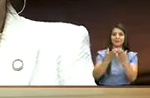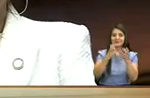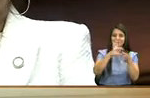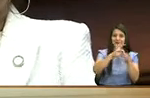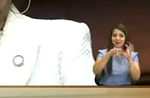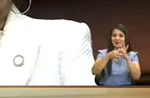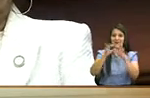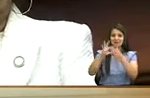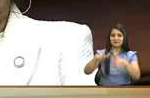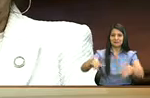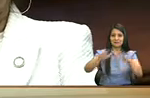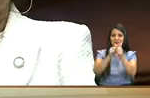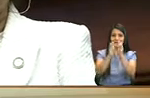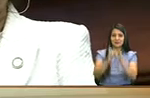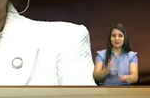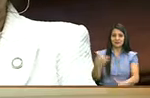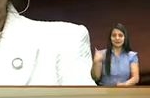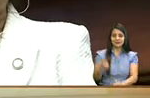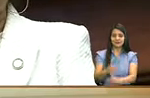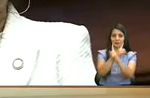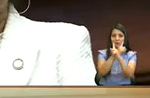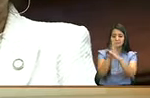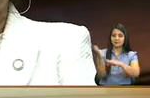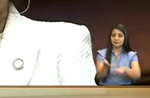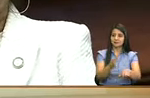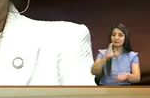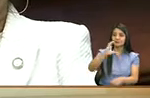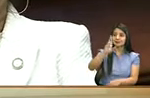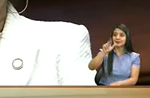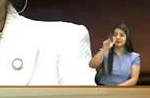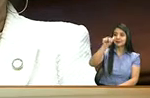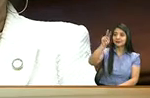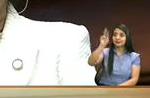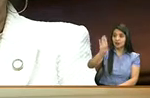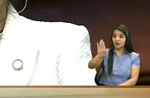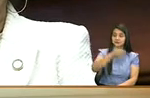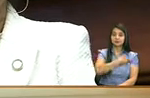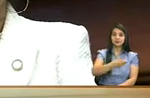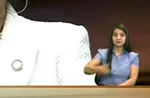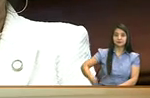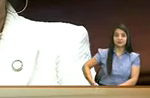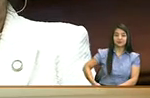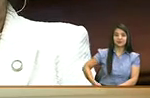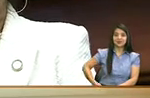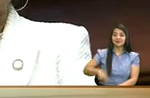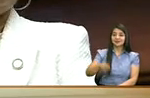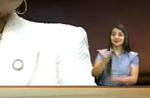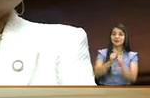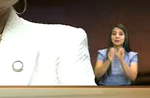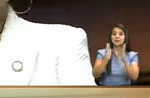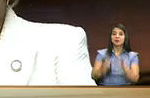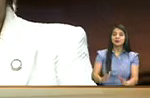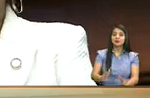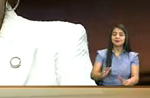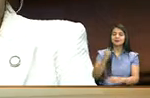Paralímpico. Señor Cristian Sánchez, presidente de Glorias del Deporte.